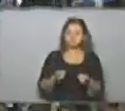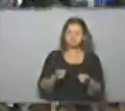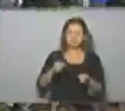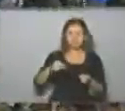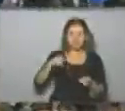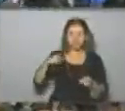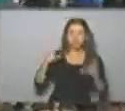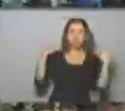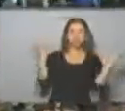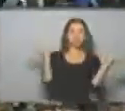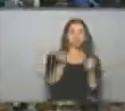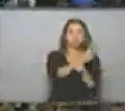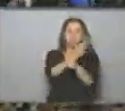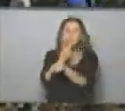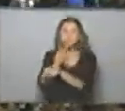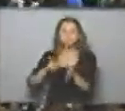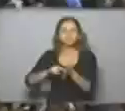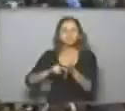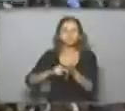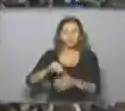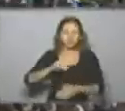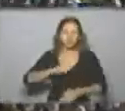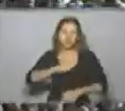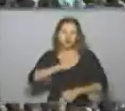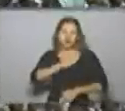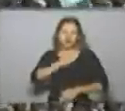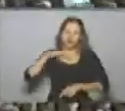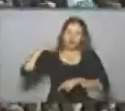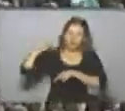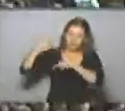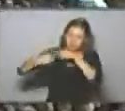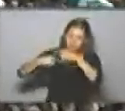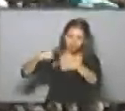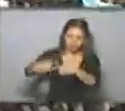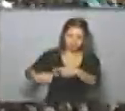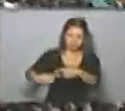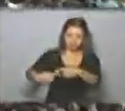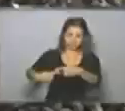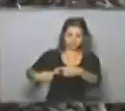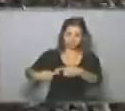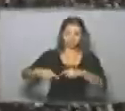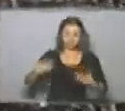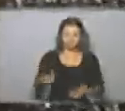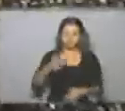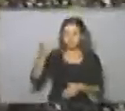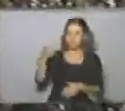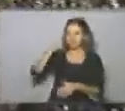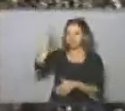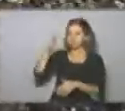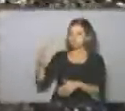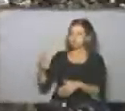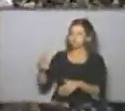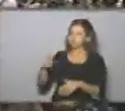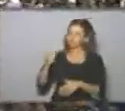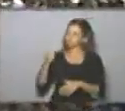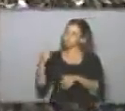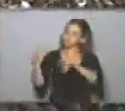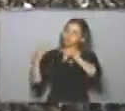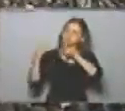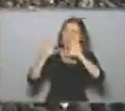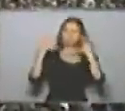amor concreto hacia las generaciones del futuro. Custodia a la naturaleza. Sí. Habló de eso el Papa Francisco en su homilía